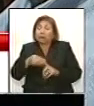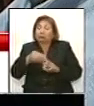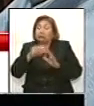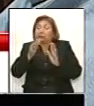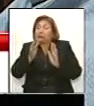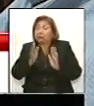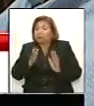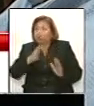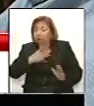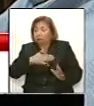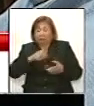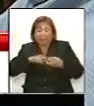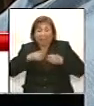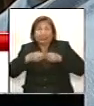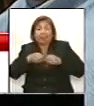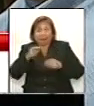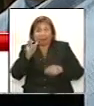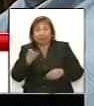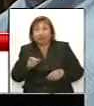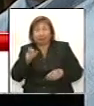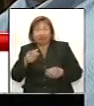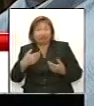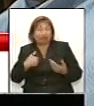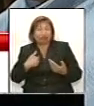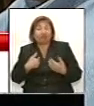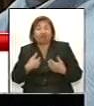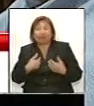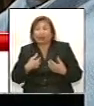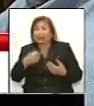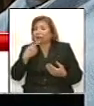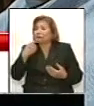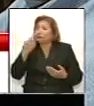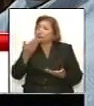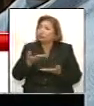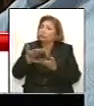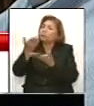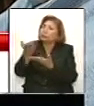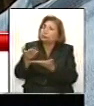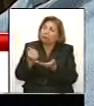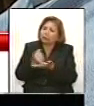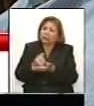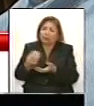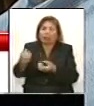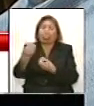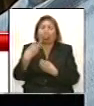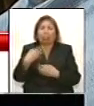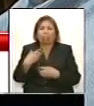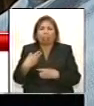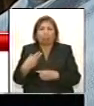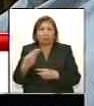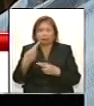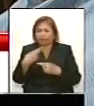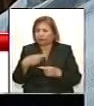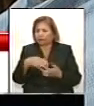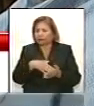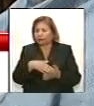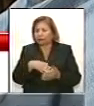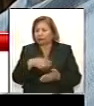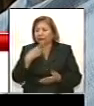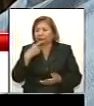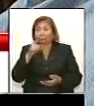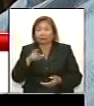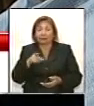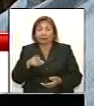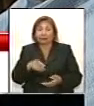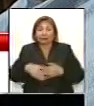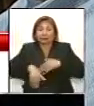tenido problemas con varios usuarios respecto a ello. Nosotros derivamos y algunos nos contestan de que la divindad, nosotros la mandamos hacia